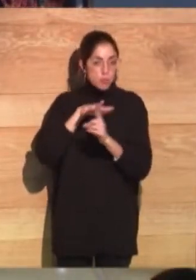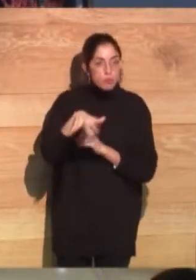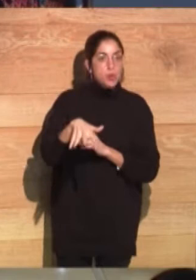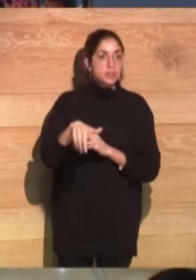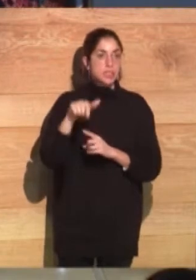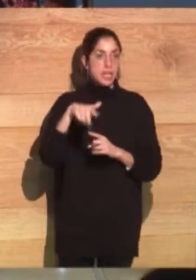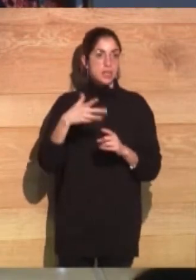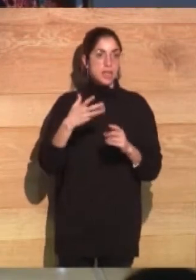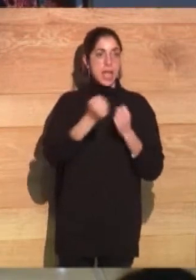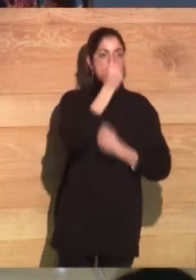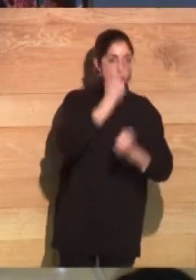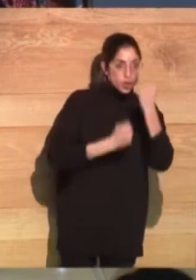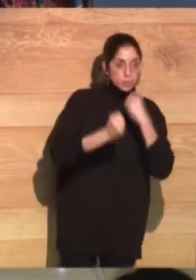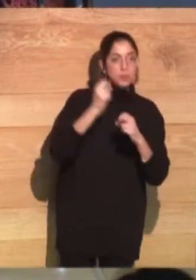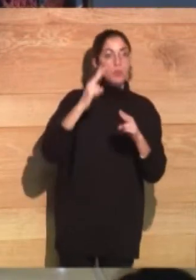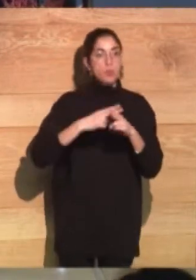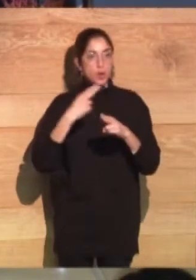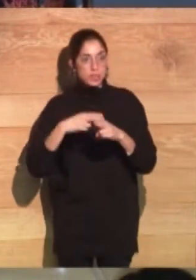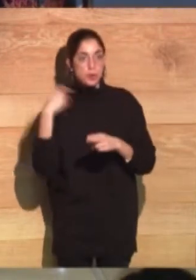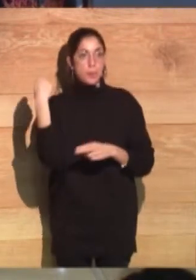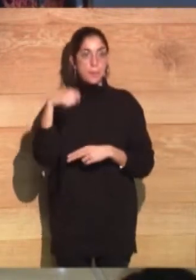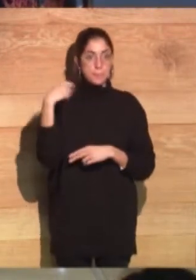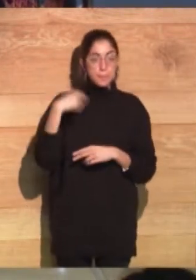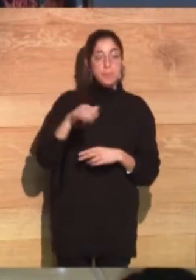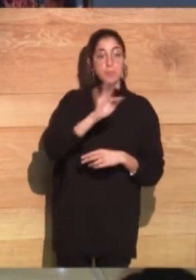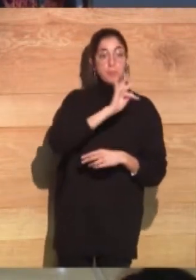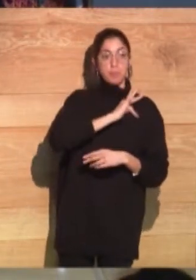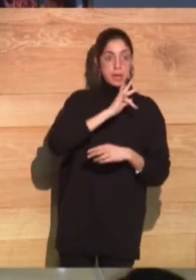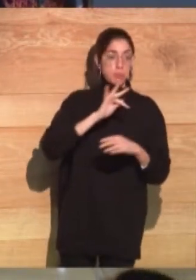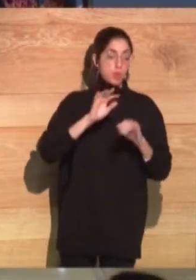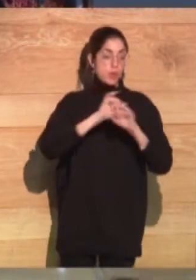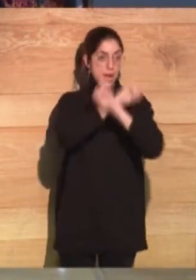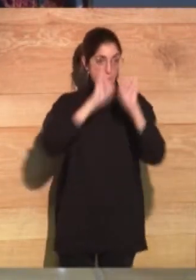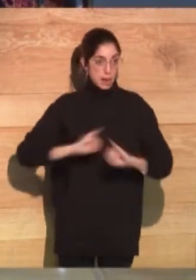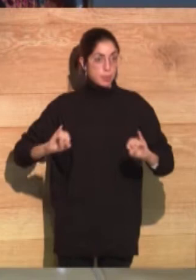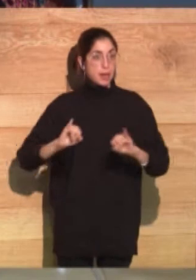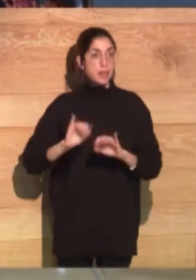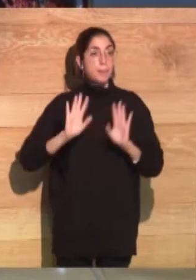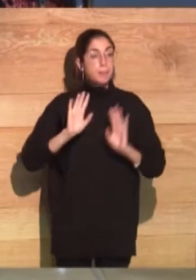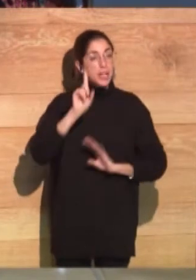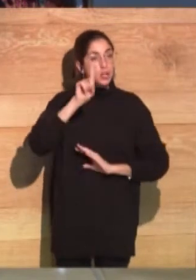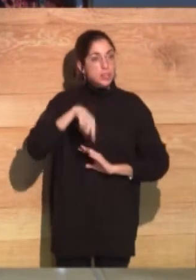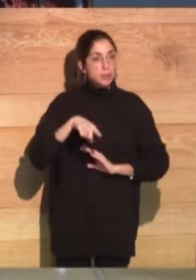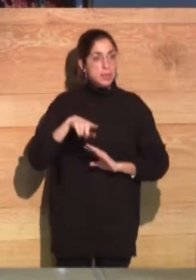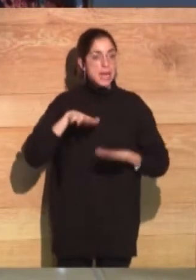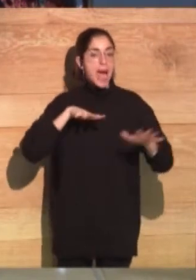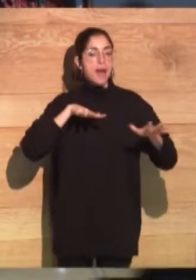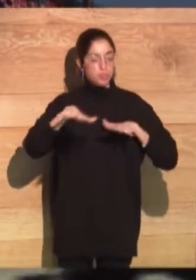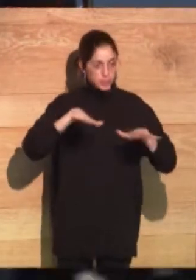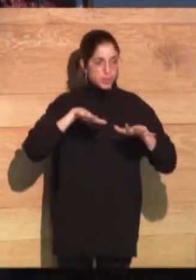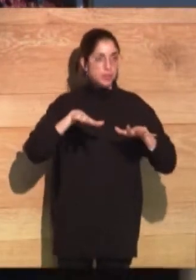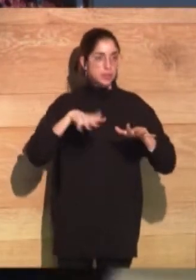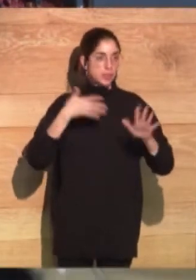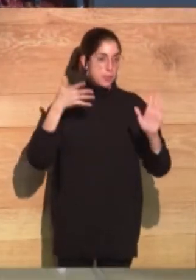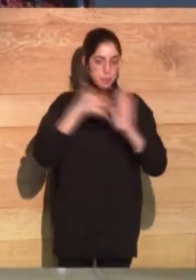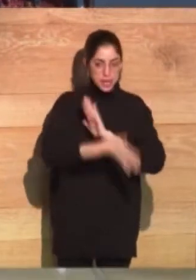economista, como política, como presidenta, como Premio Nobel de la Paz, pero sobre todo como una activista